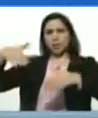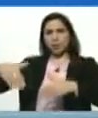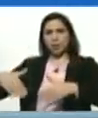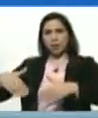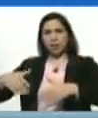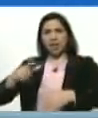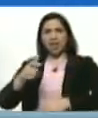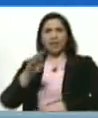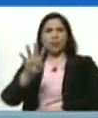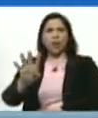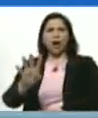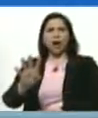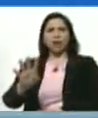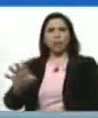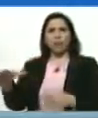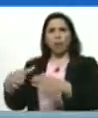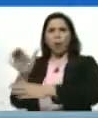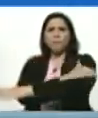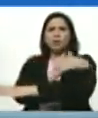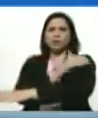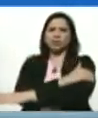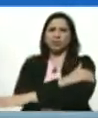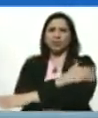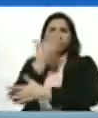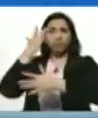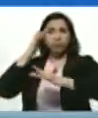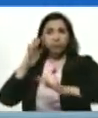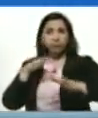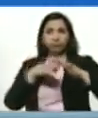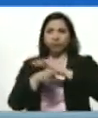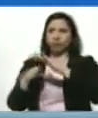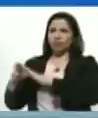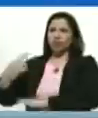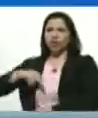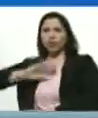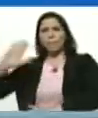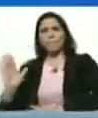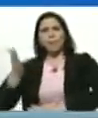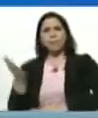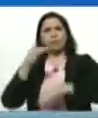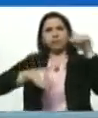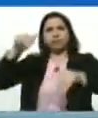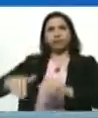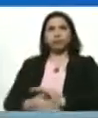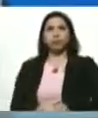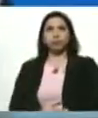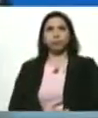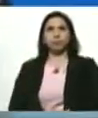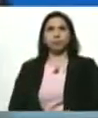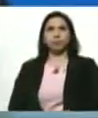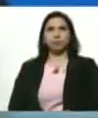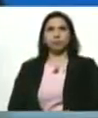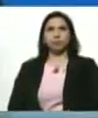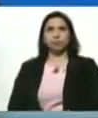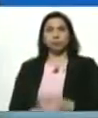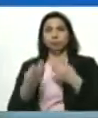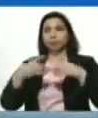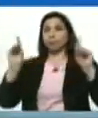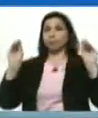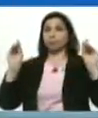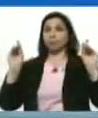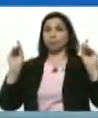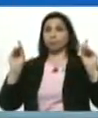g4 y la mud y todos ellos se atrevieron a ir y le metimos una pela pero con voto democráticamente